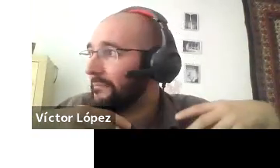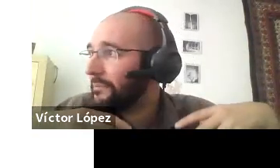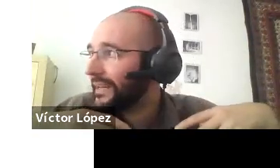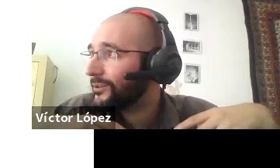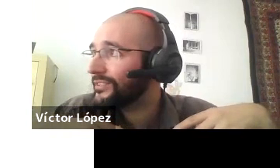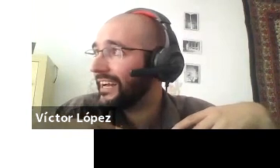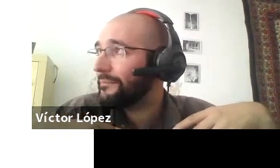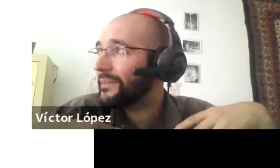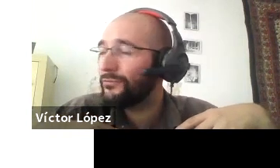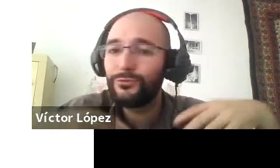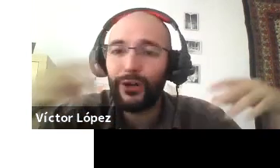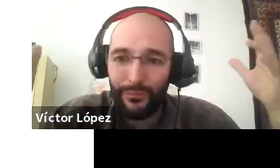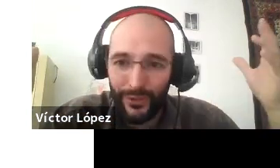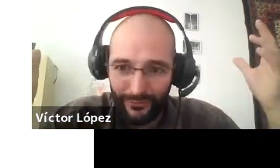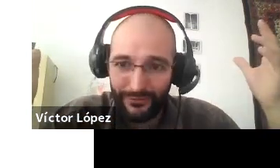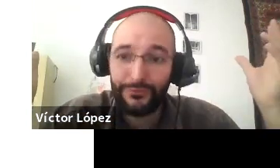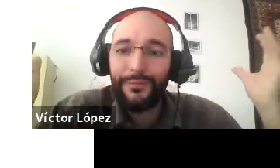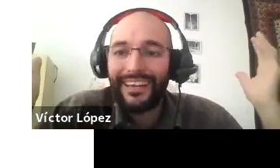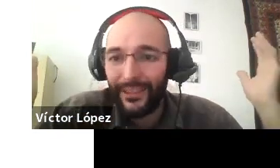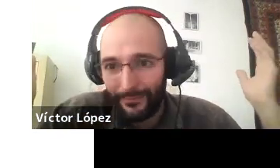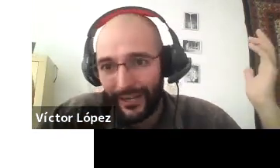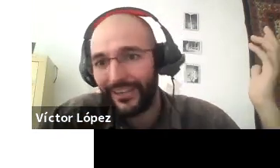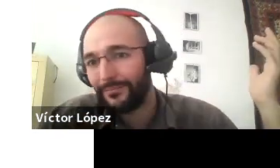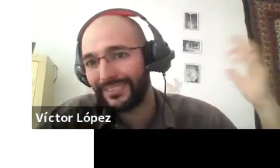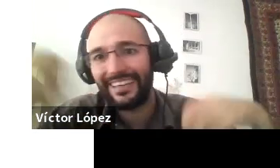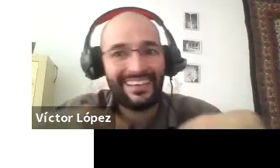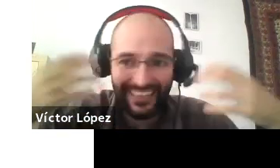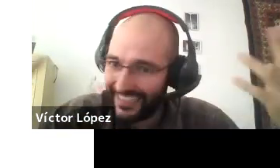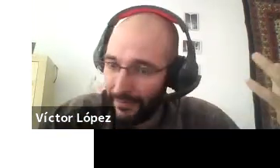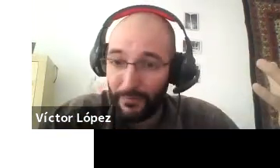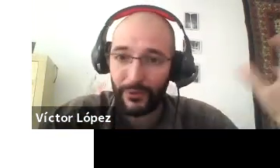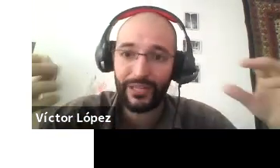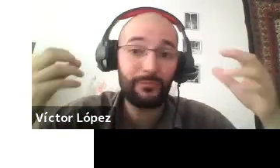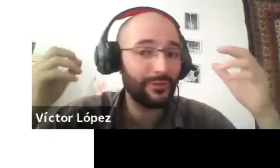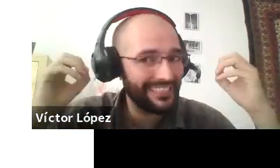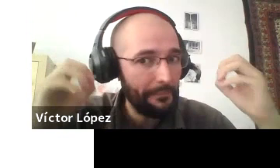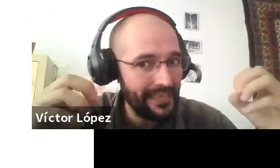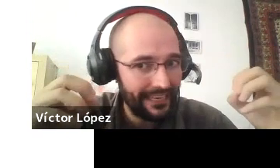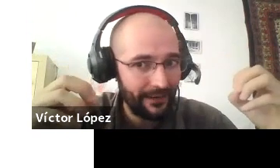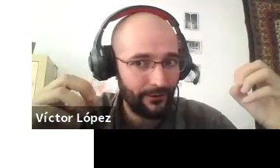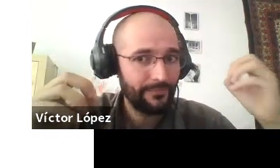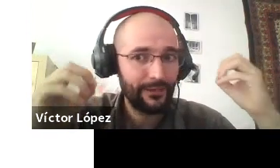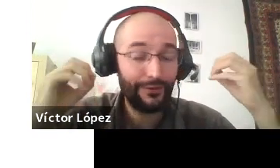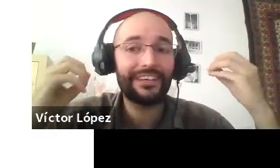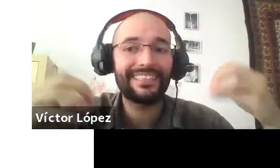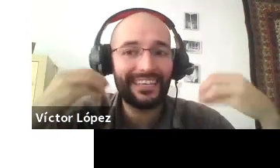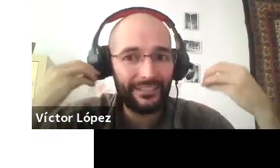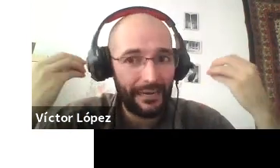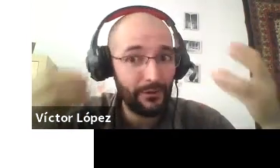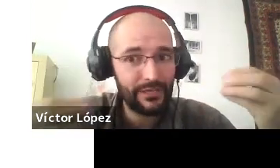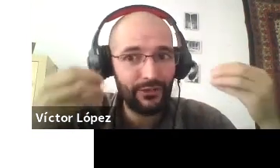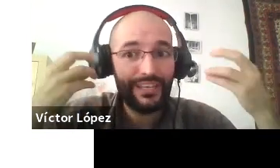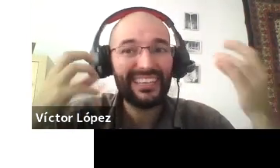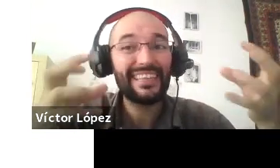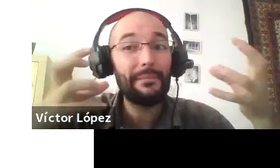saber la app para encontrar mi futuro novio, mi futuro marido. Bueno, pues elige esta app, no importa. Lo importante es que midan algo, ¿no? Enfrentarlos